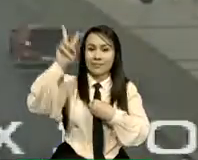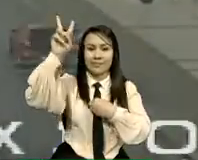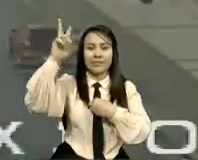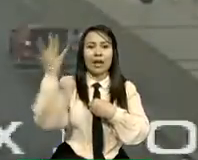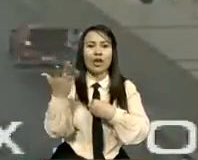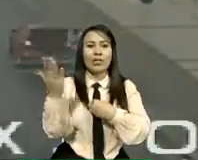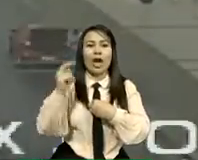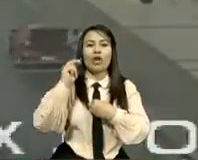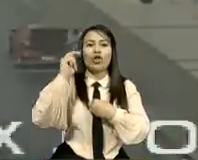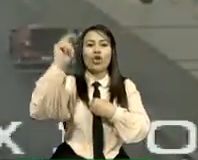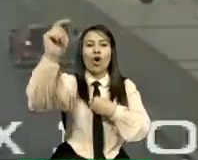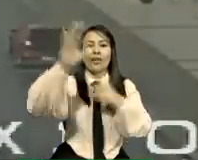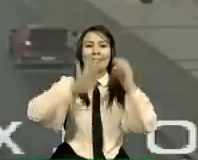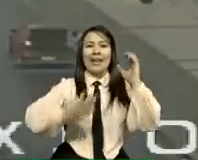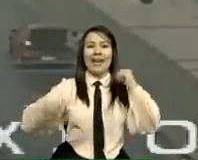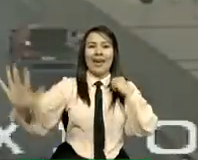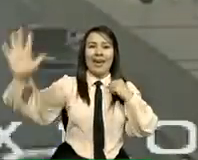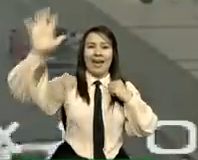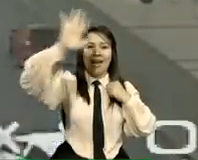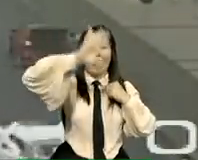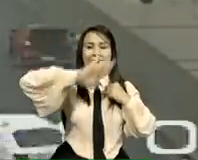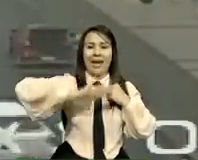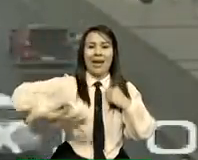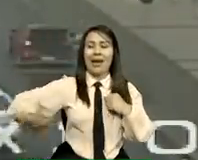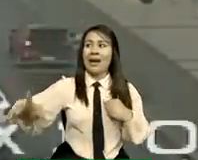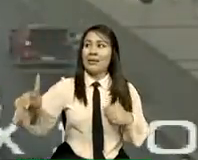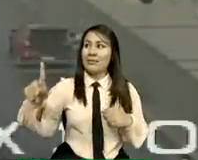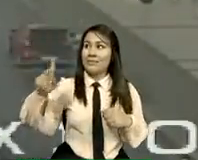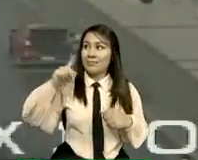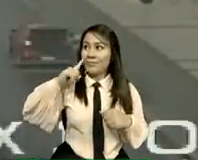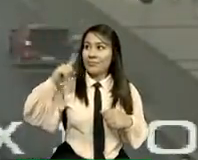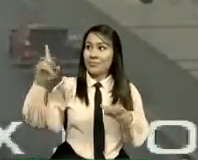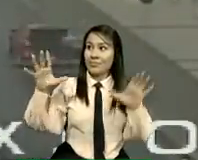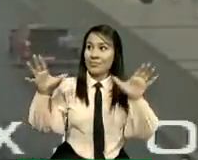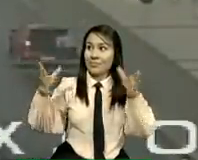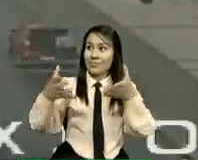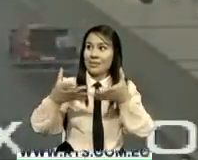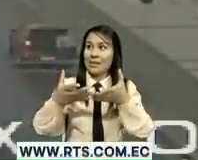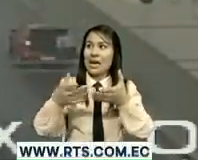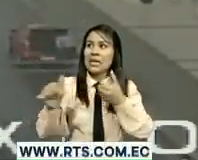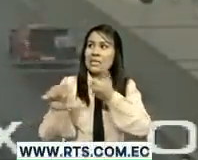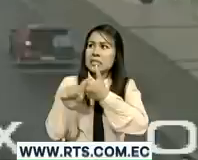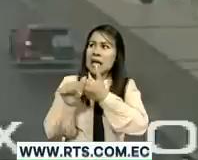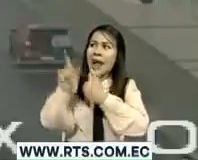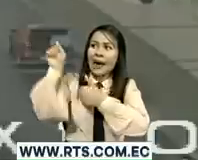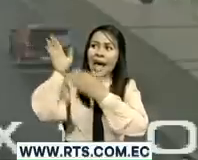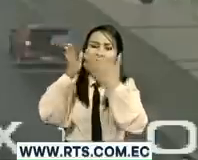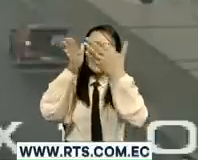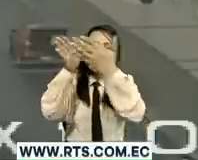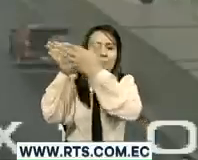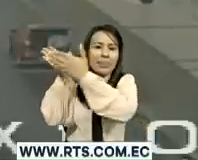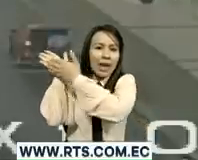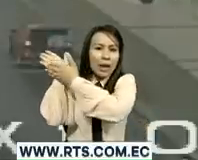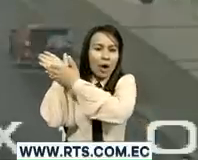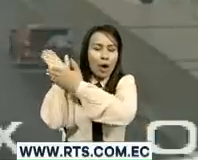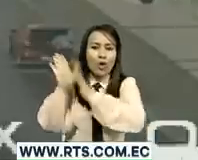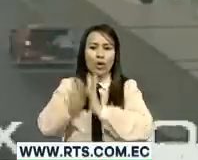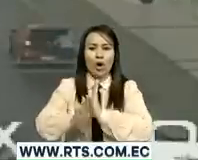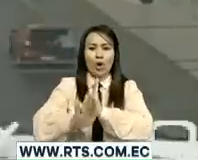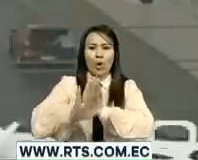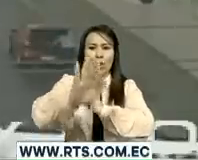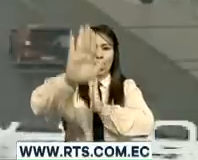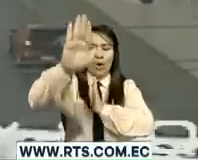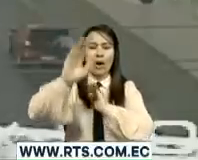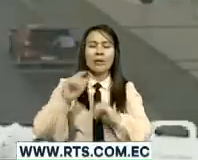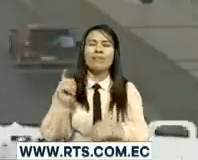Pájaro Azul. Toda la pantalla repleta de la cooperativa Pájaro Azul. Aquí cerca, aquí al noroeste de la ciudad.